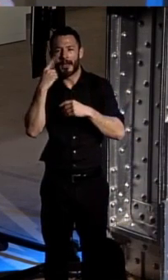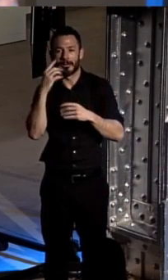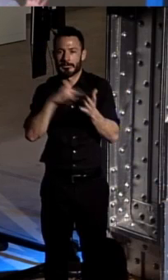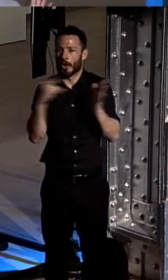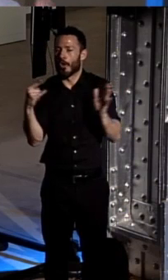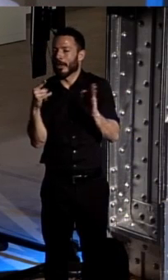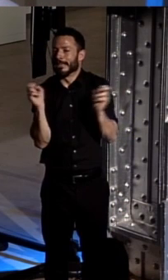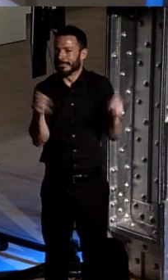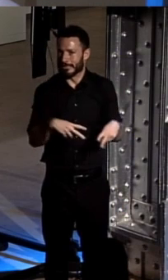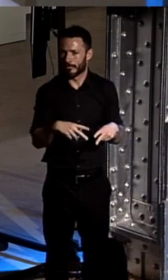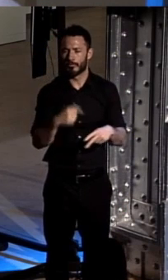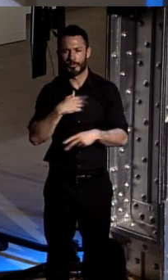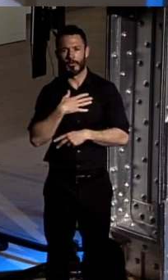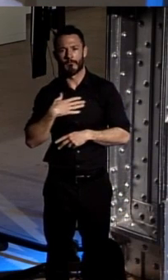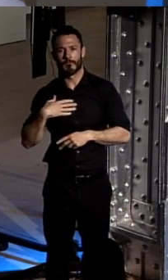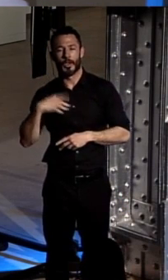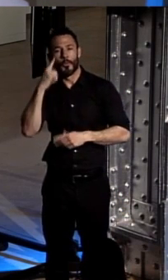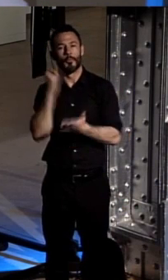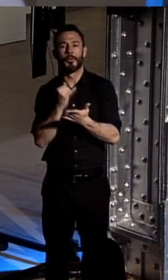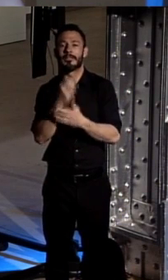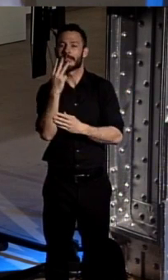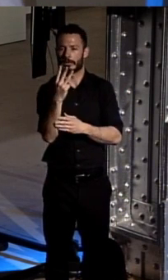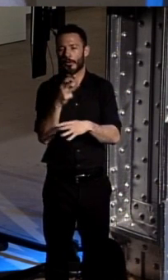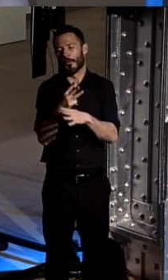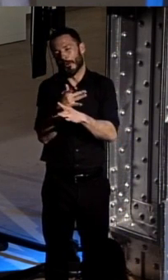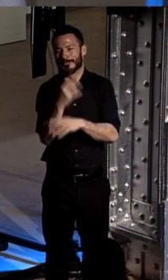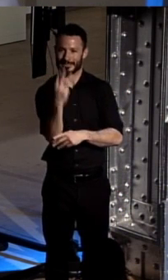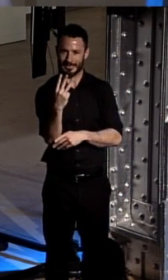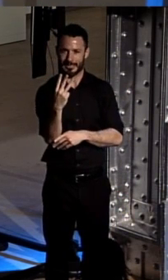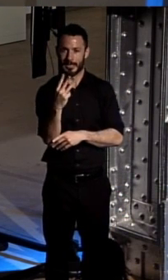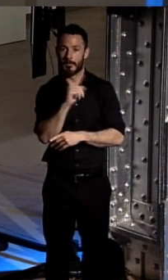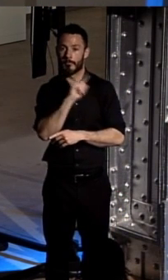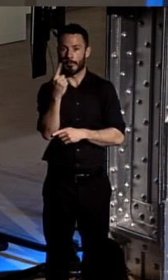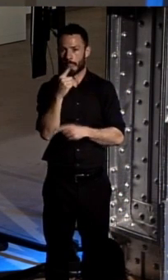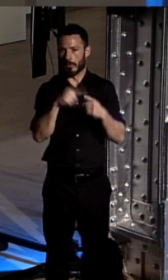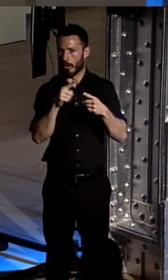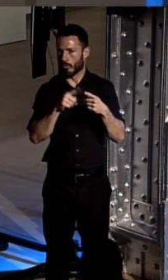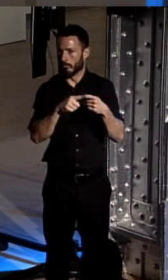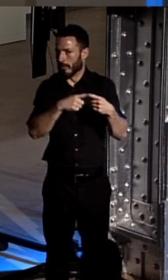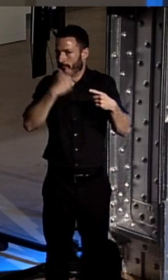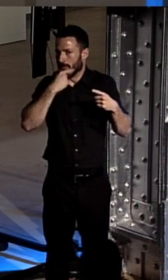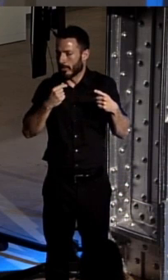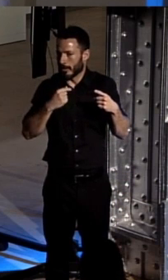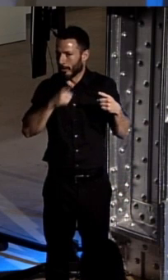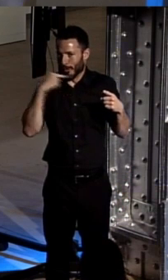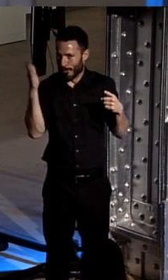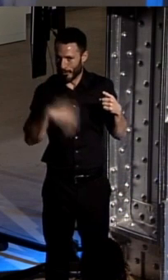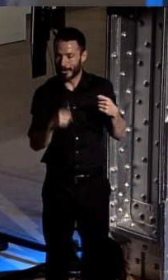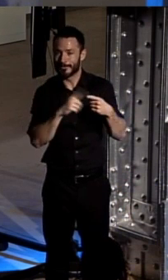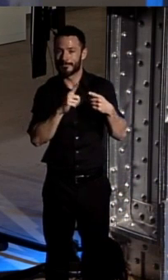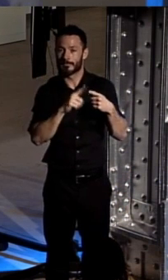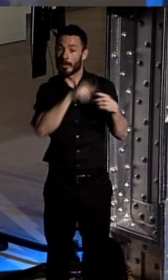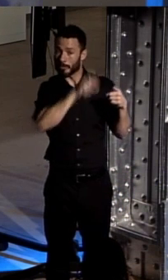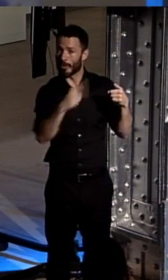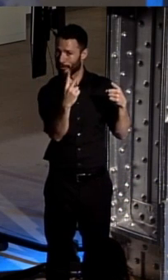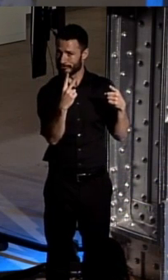quiero hacer 3 experimentos. Vamos a hacer 3 experimentos, 3 juegos. Este es el primero, es el más inocuo y sencillo de todos, no duele. Y funciona así. Estas